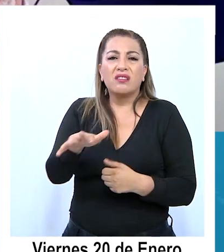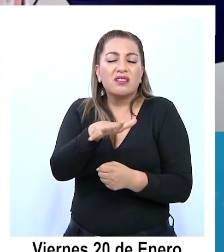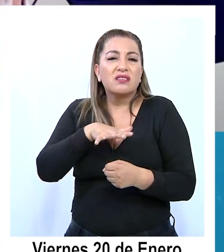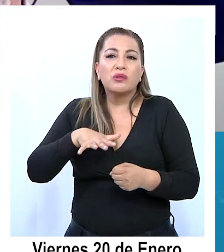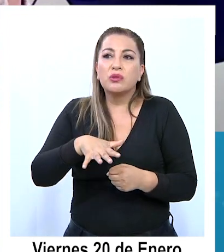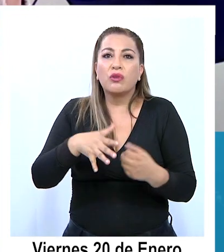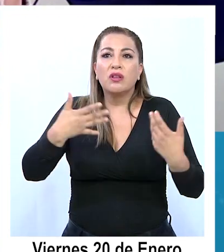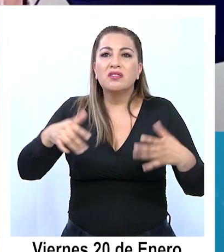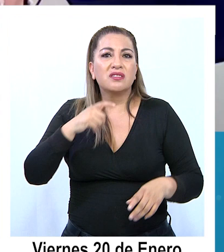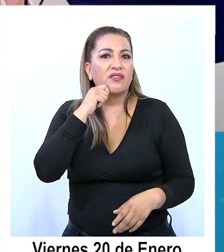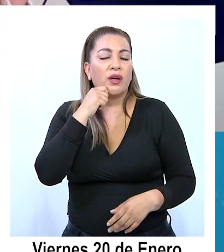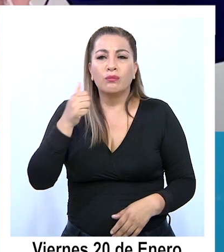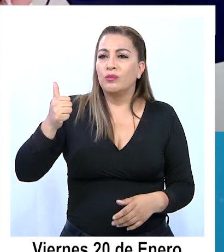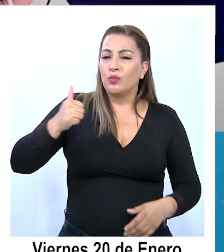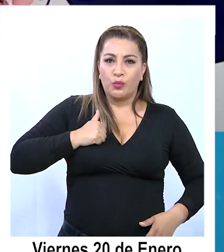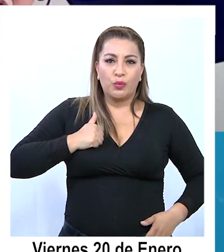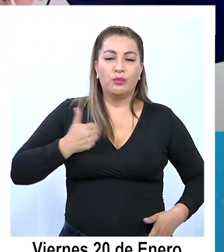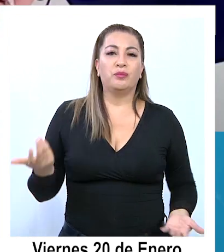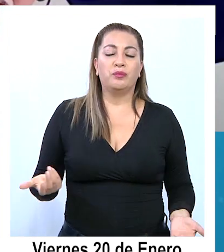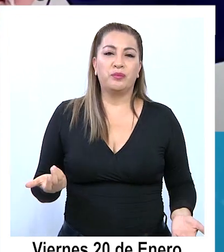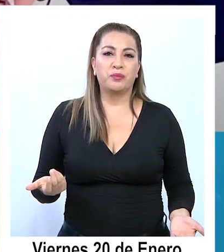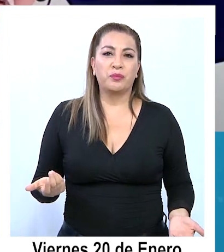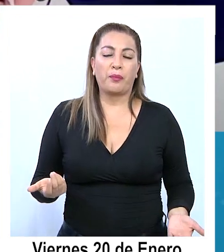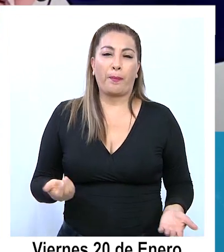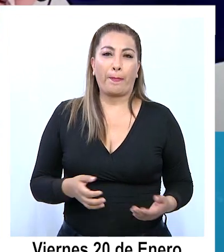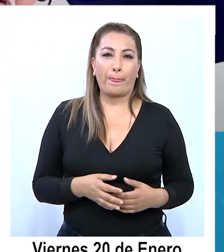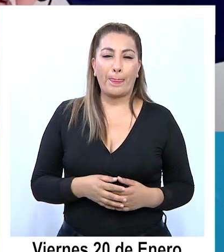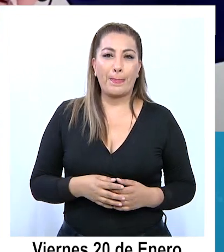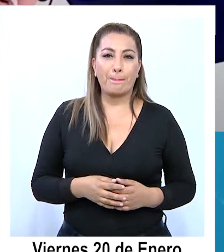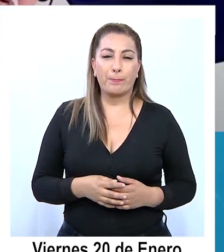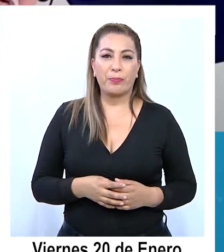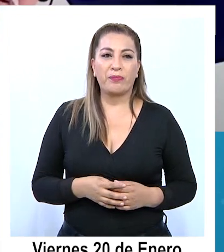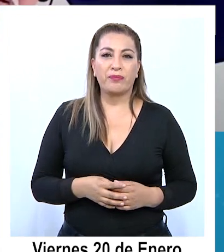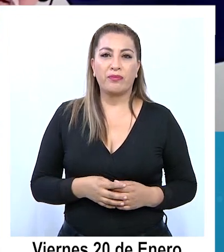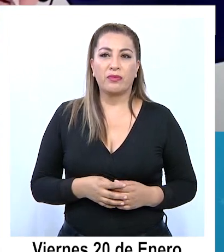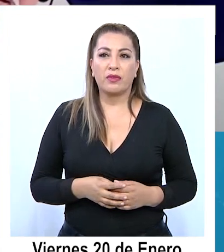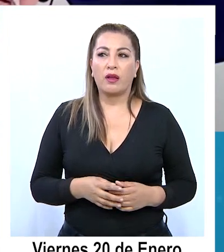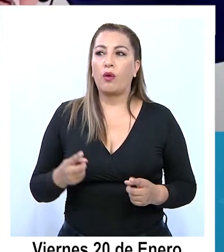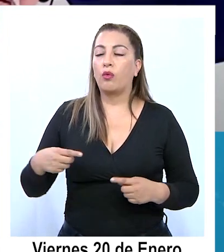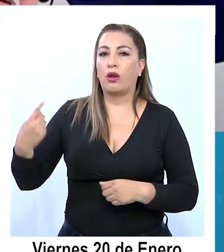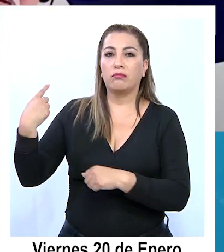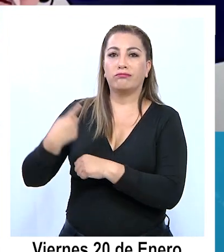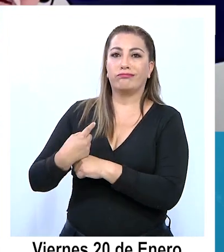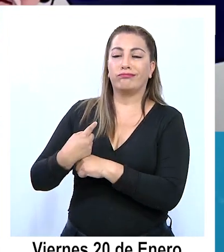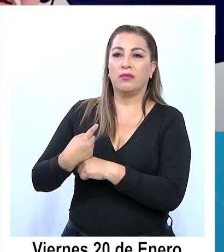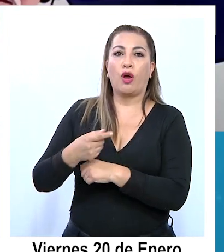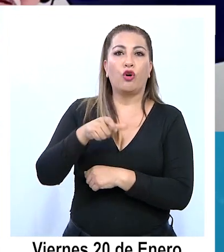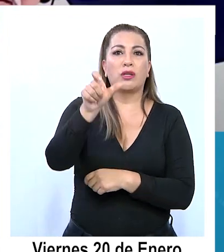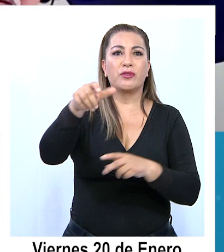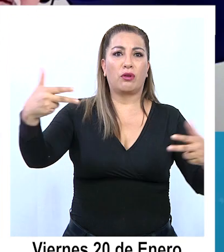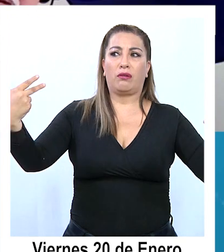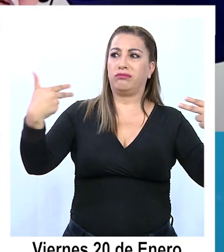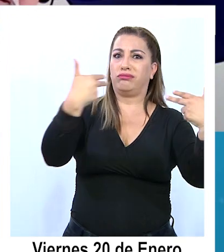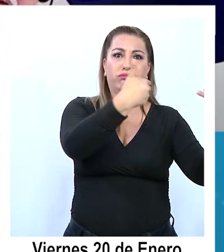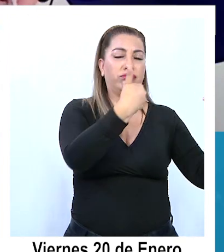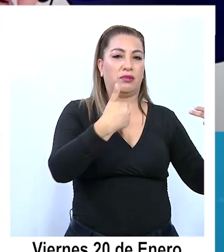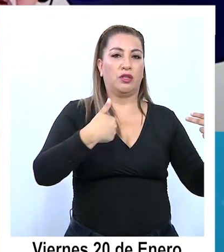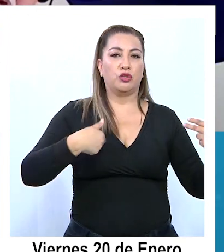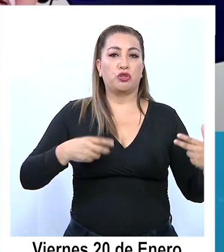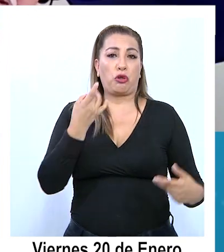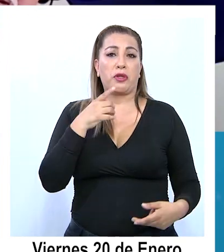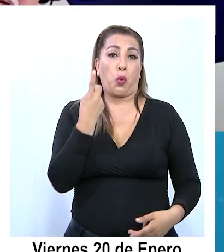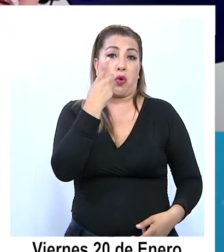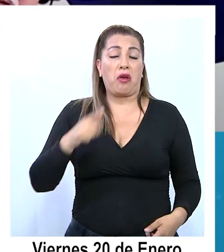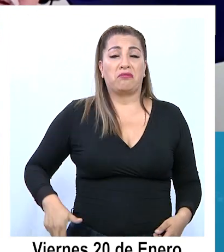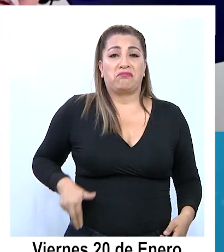si cumplieron, ¿no es cierto?, con una orden, una instrucción frente a un ataque de esa naturaleza.